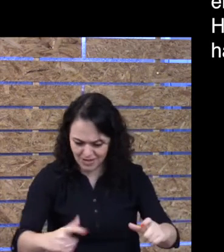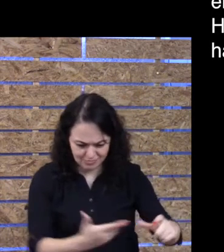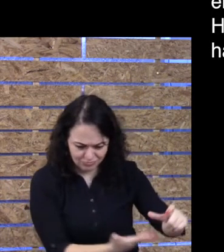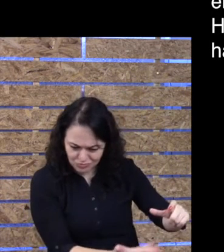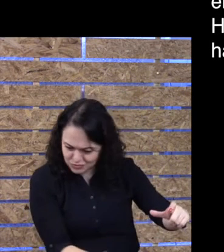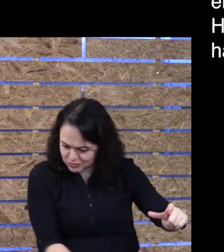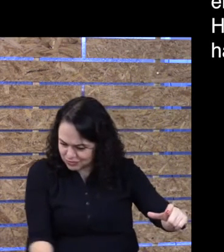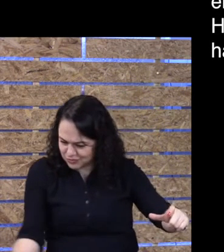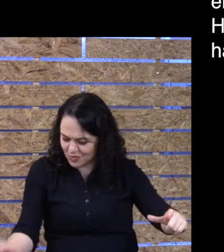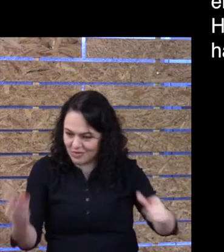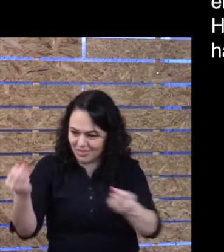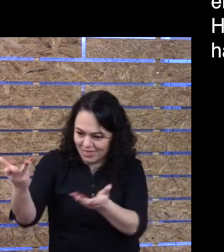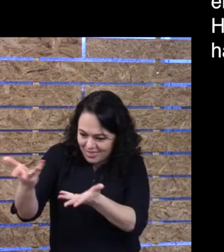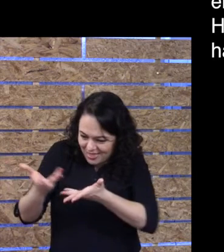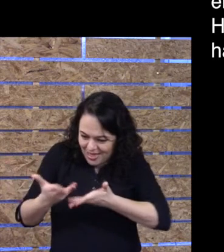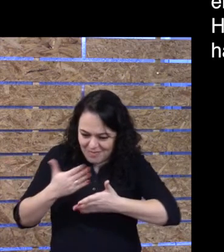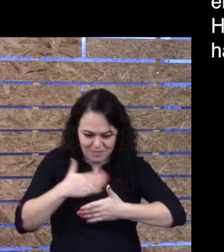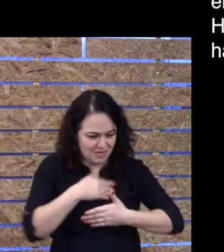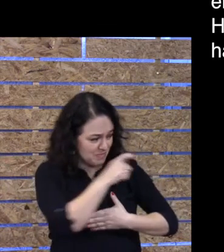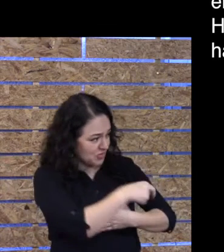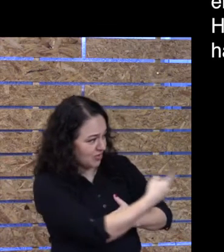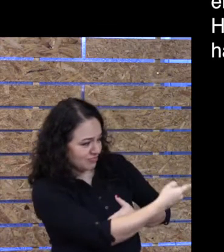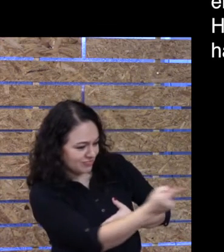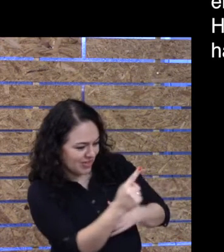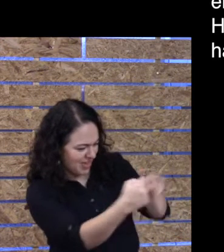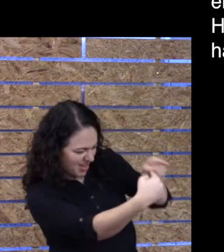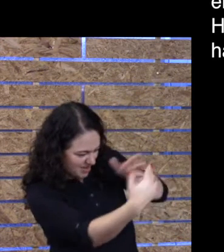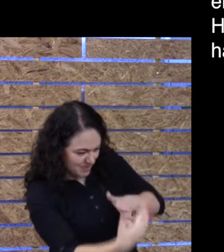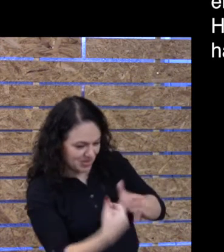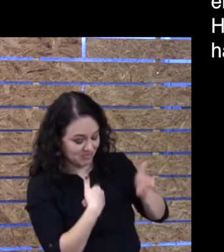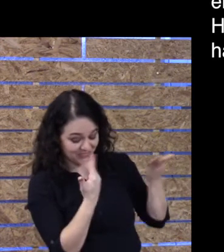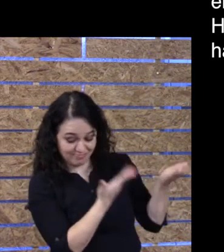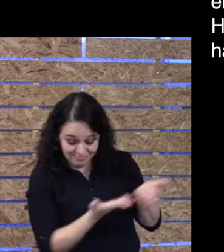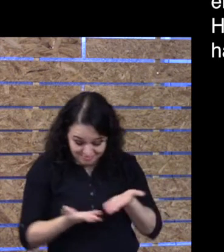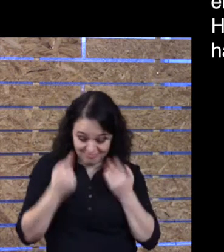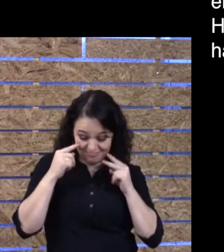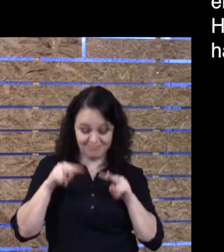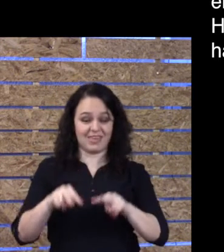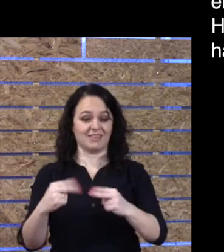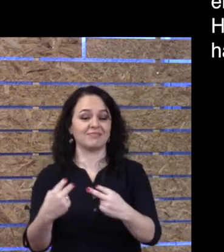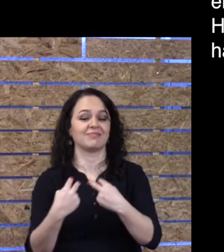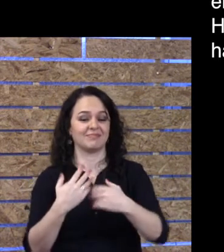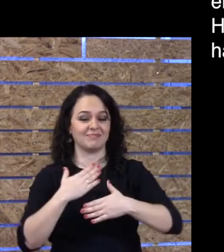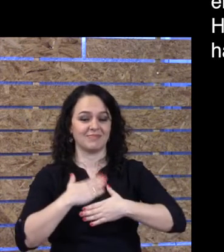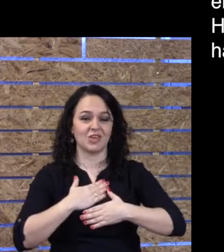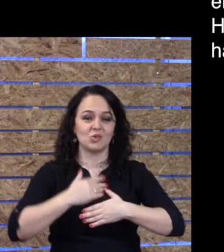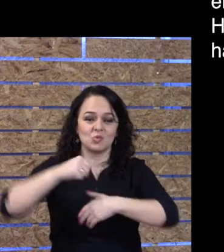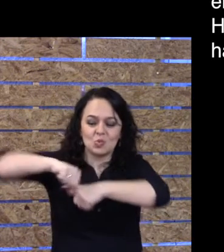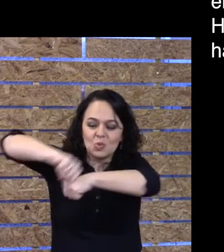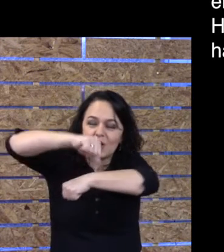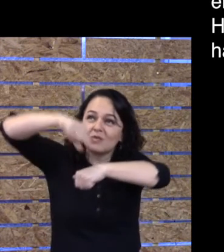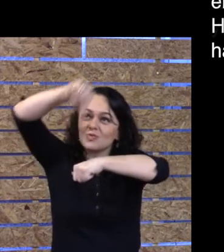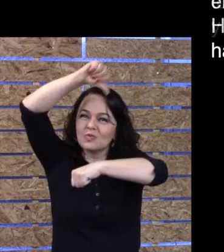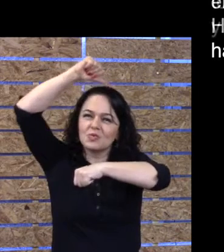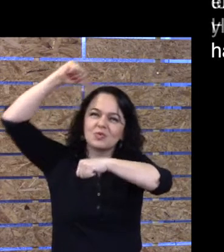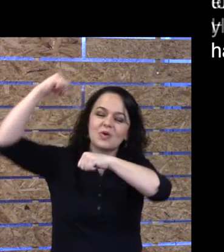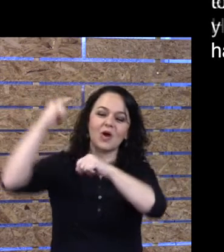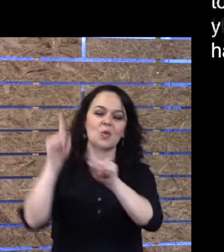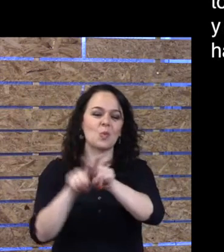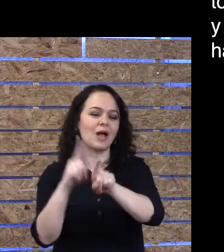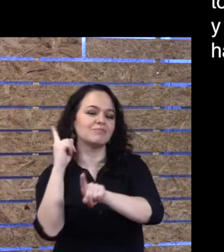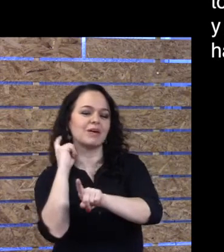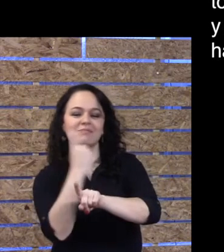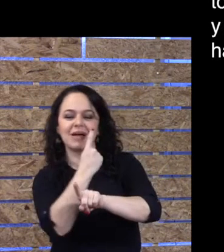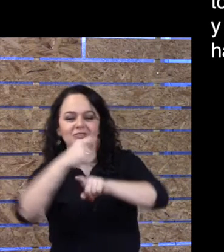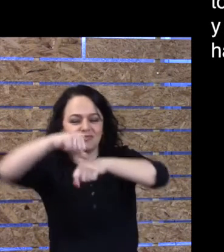enemigos. Has ungido con perfume mi cabeza, has llenado mi copa a rebosar. La